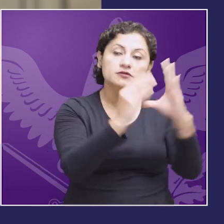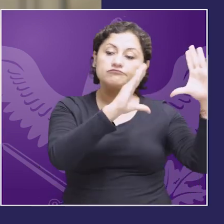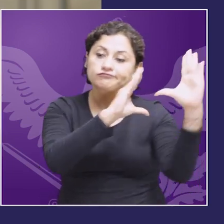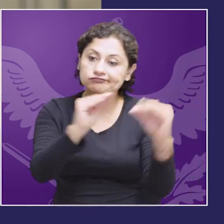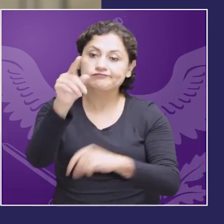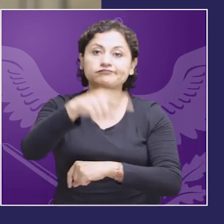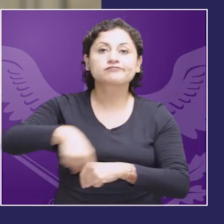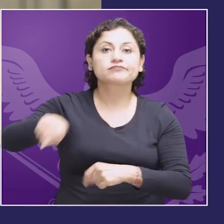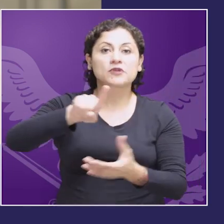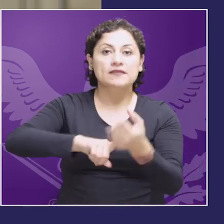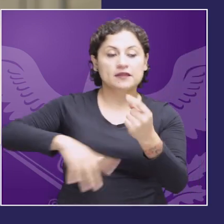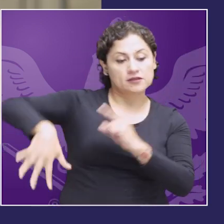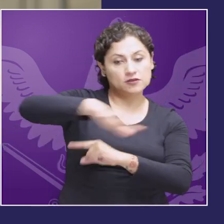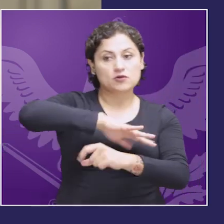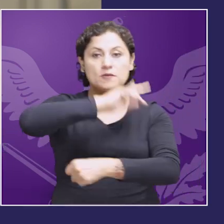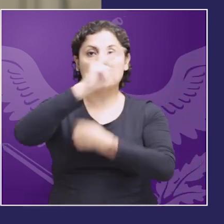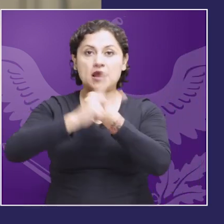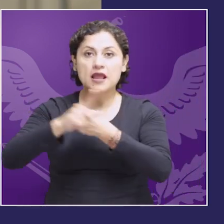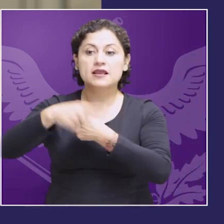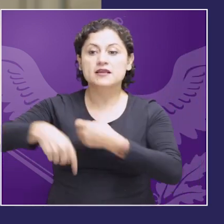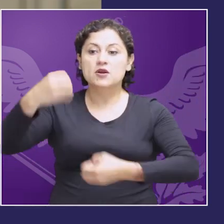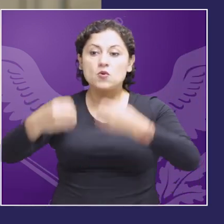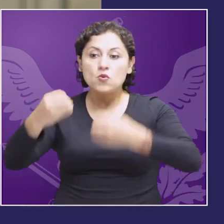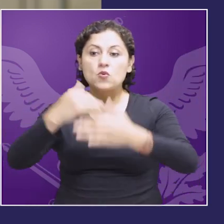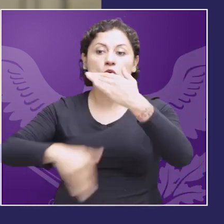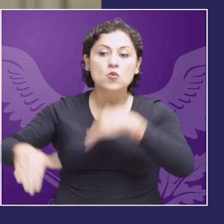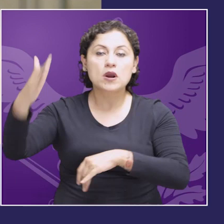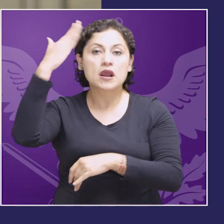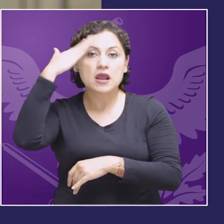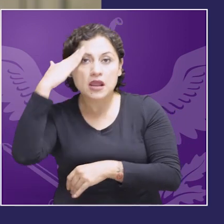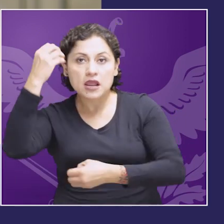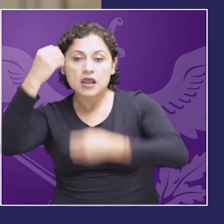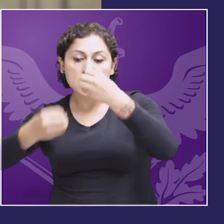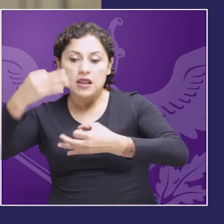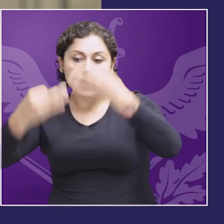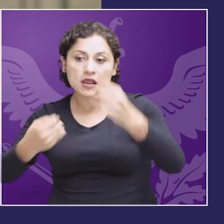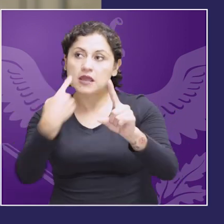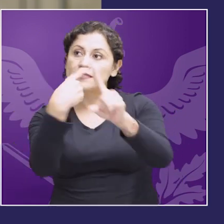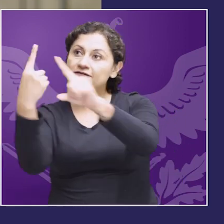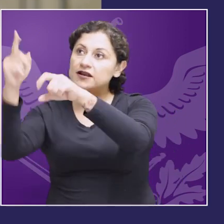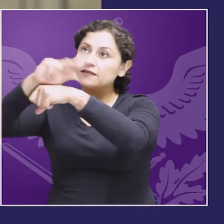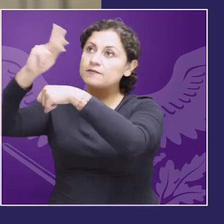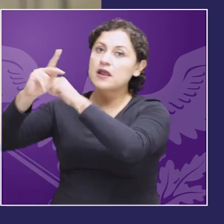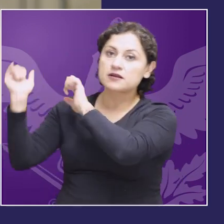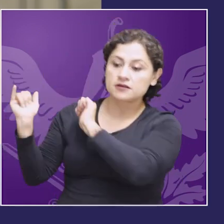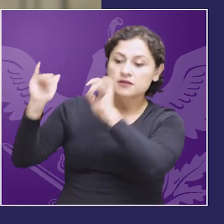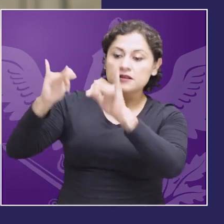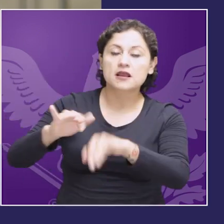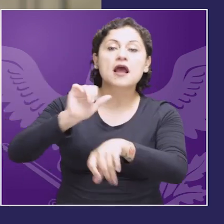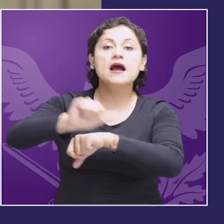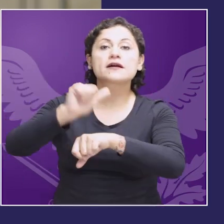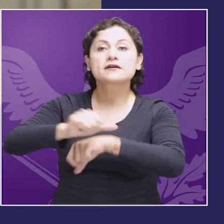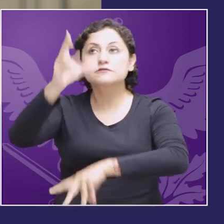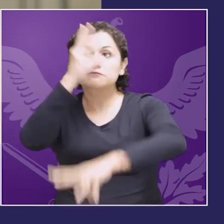toda esta capacitación a los jueces y juezas de la región. O sea, ustedes trajeron aquí a juezas de los distintos países